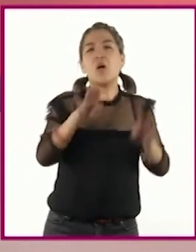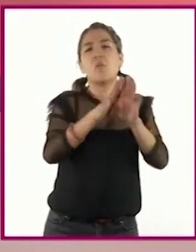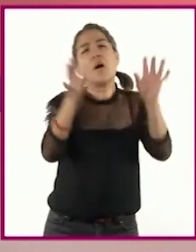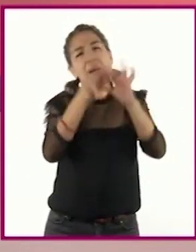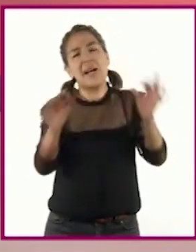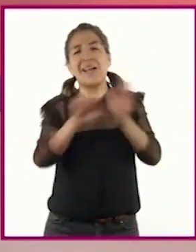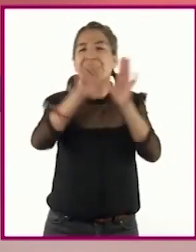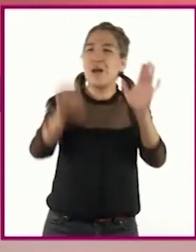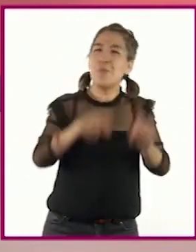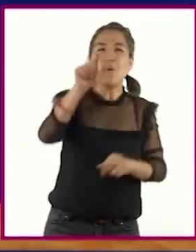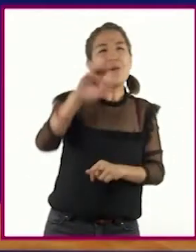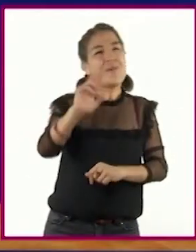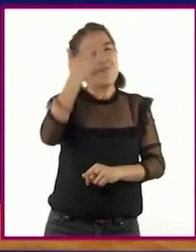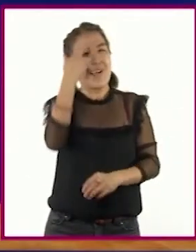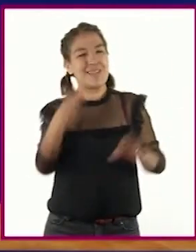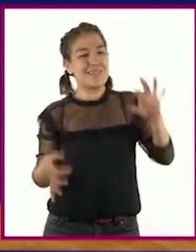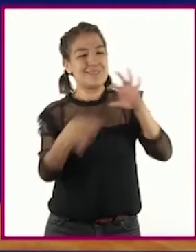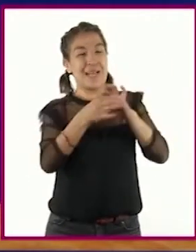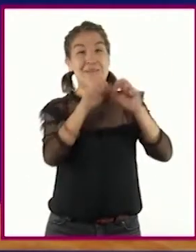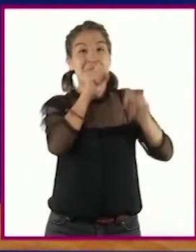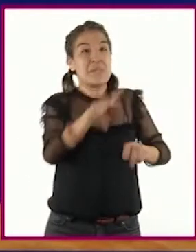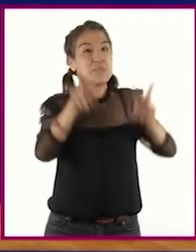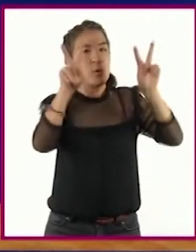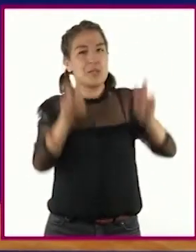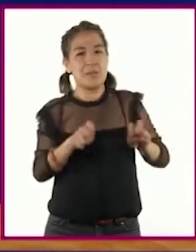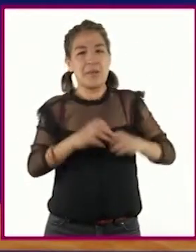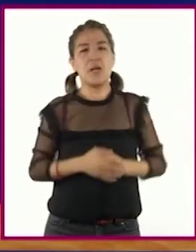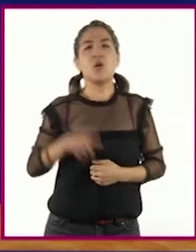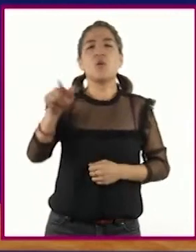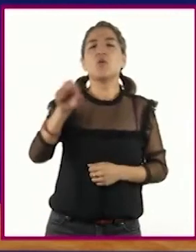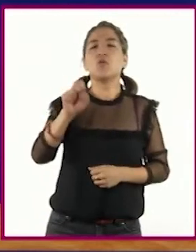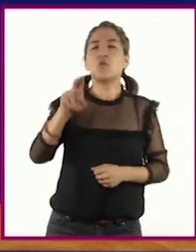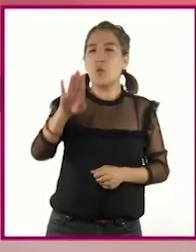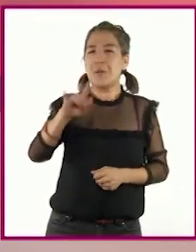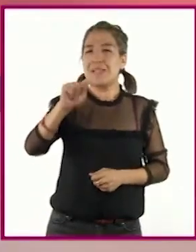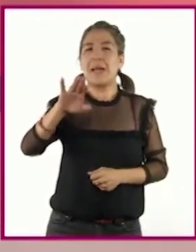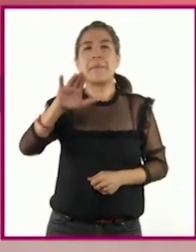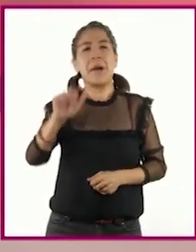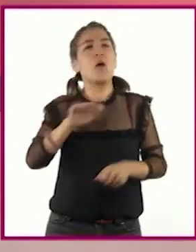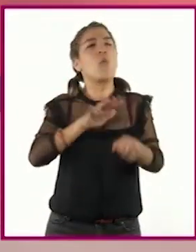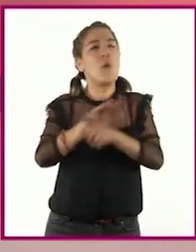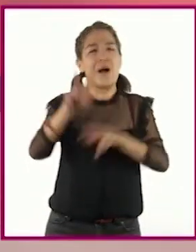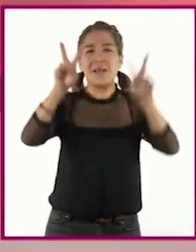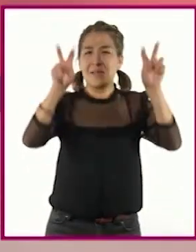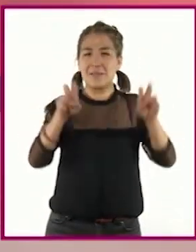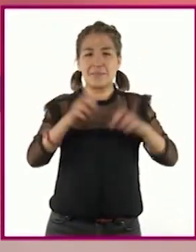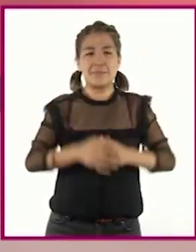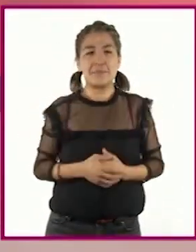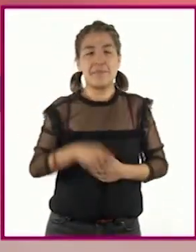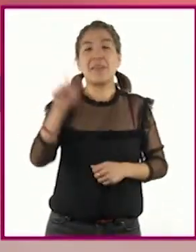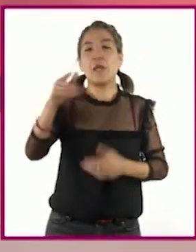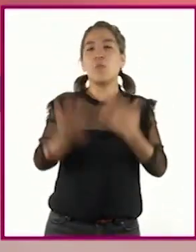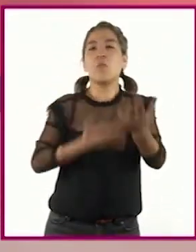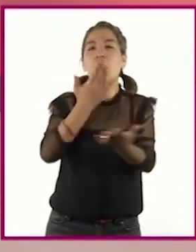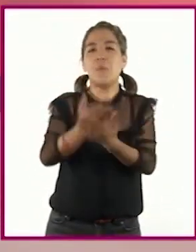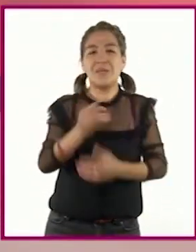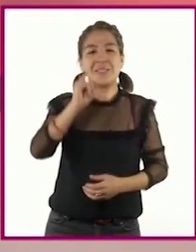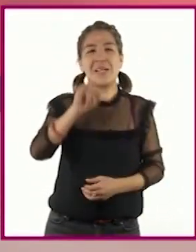y recursos audiovisuales. Repíteme los subtemas que desarrolló Miguel. Propuesta del INALI para la